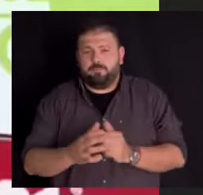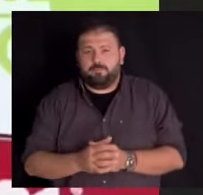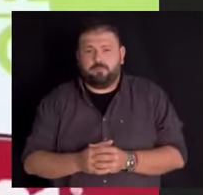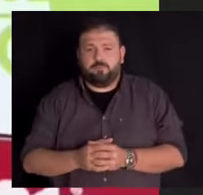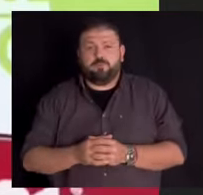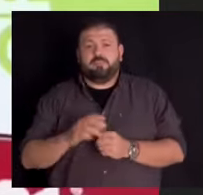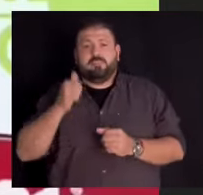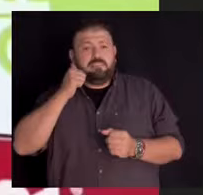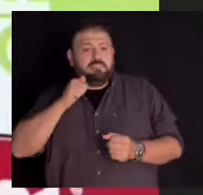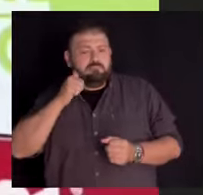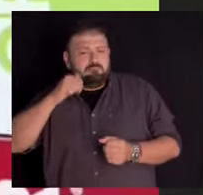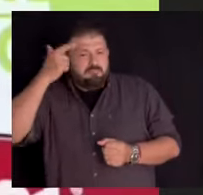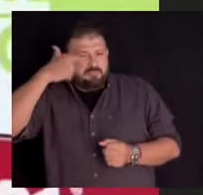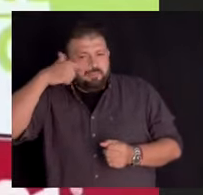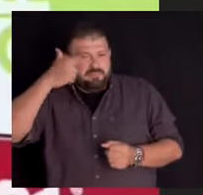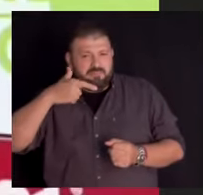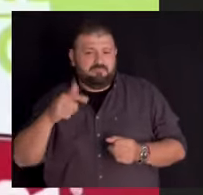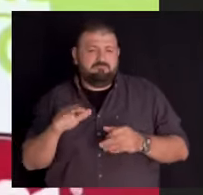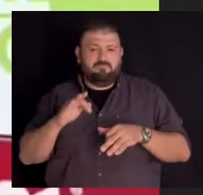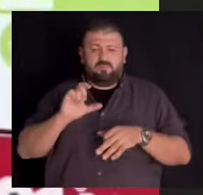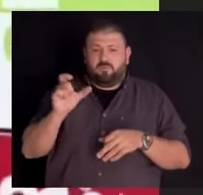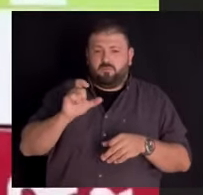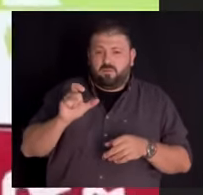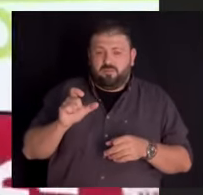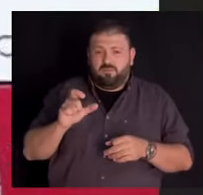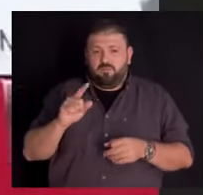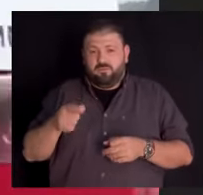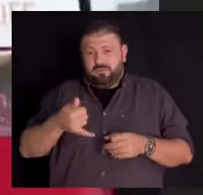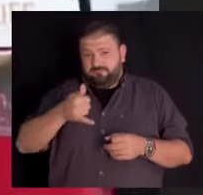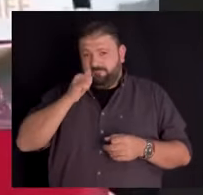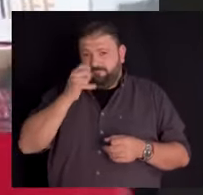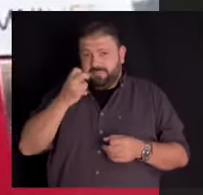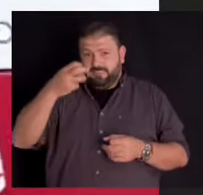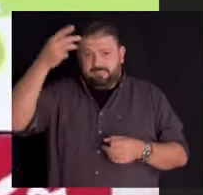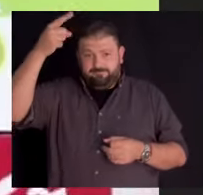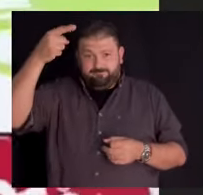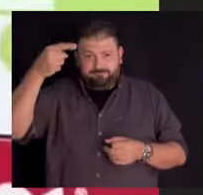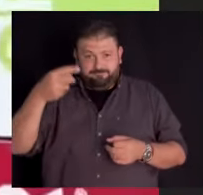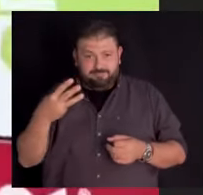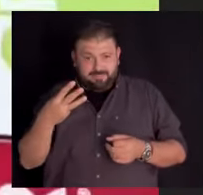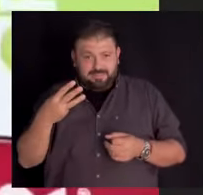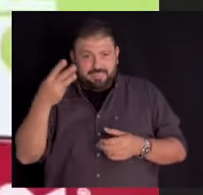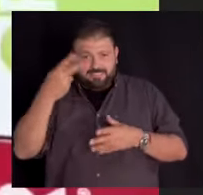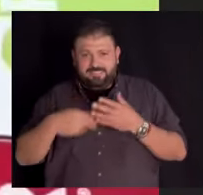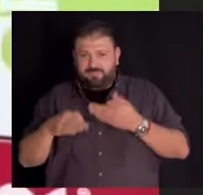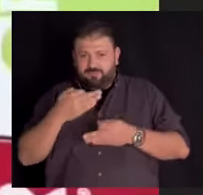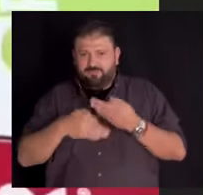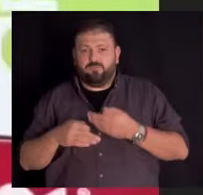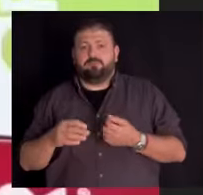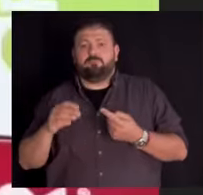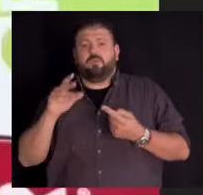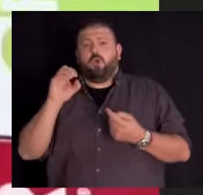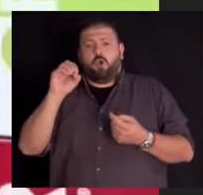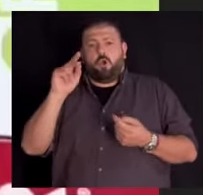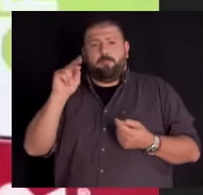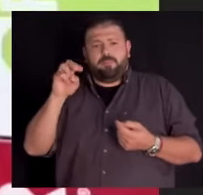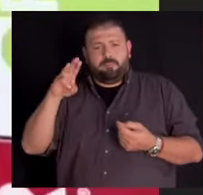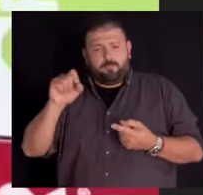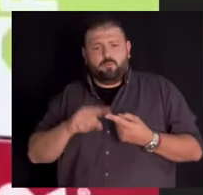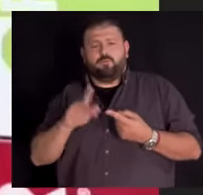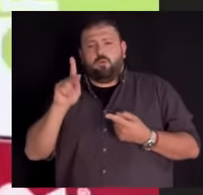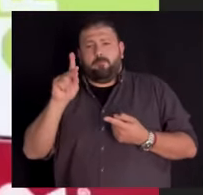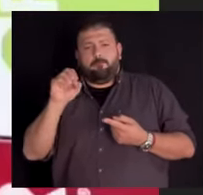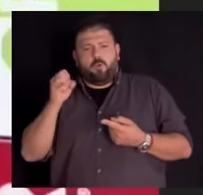las noches, su contraparte, podemos tomar esta combinación, Optimus Power Maker, estar bien, pero agregarle el